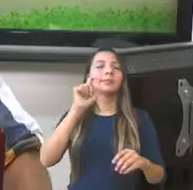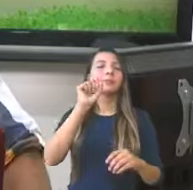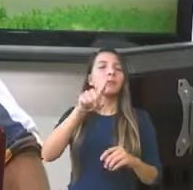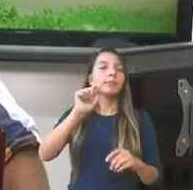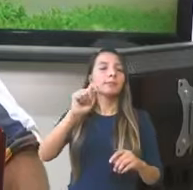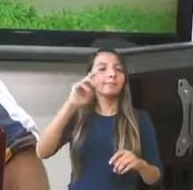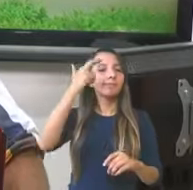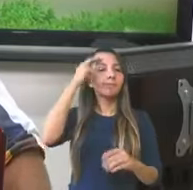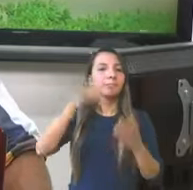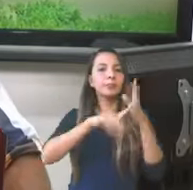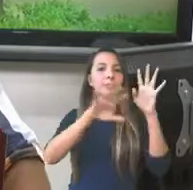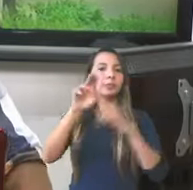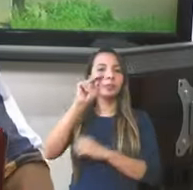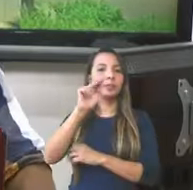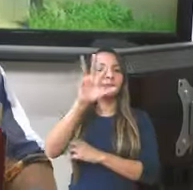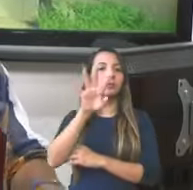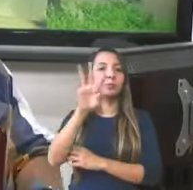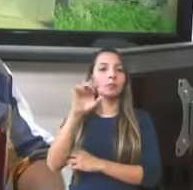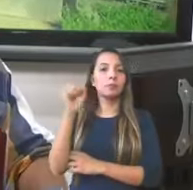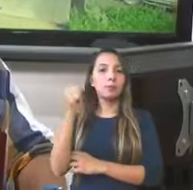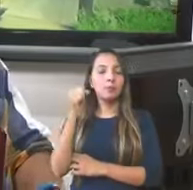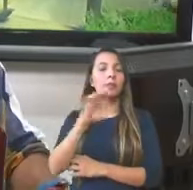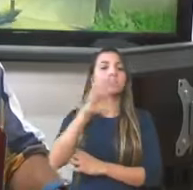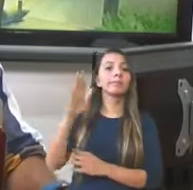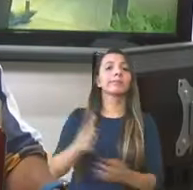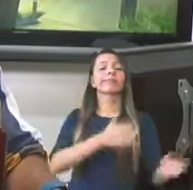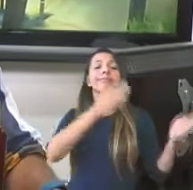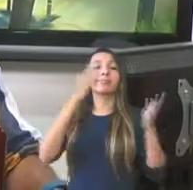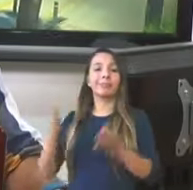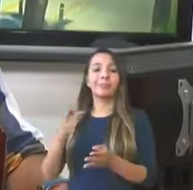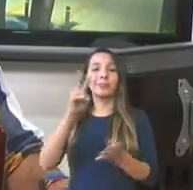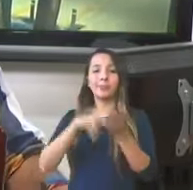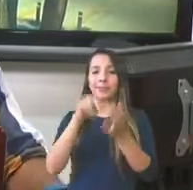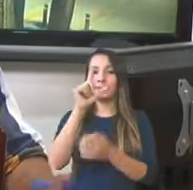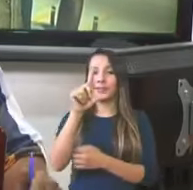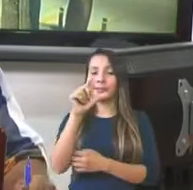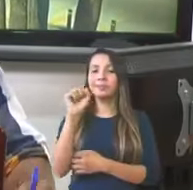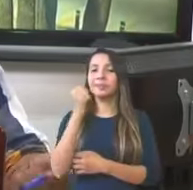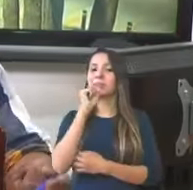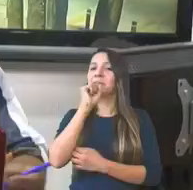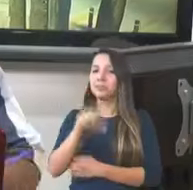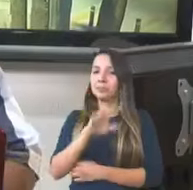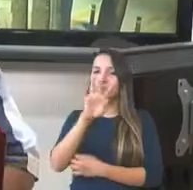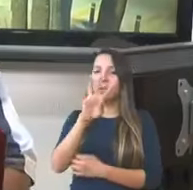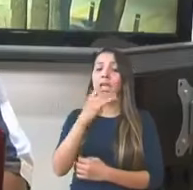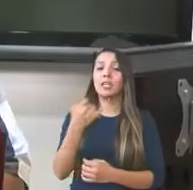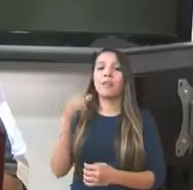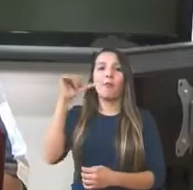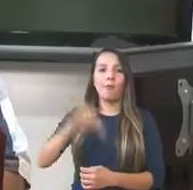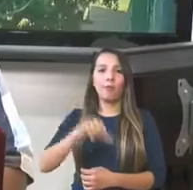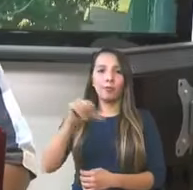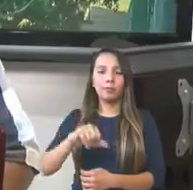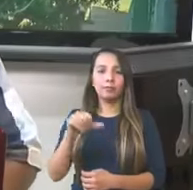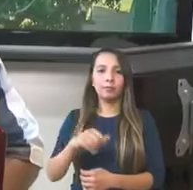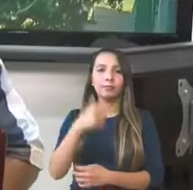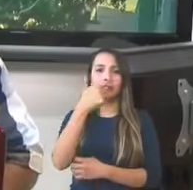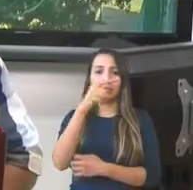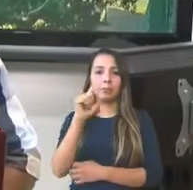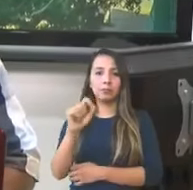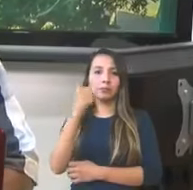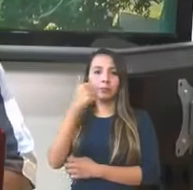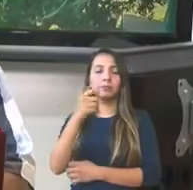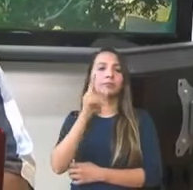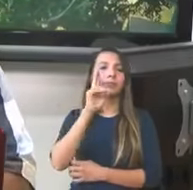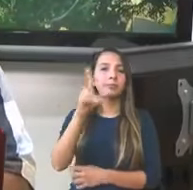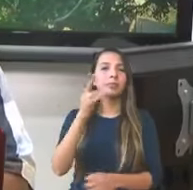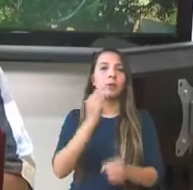del 85, del 17 y luego el de hoy, y tuvo una intensidad de 7.4, se habla de 7.6. Vamos a ver qué